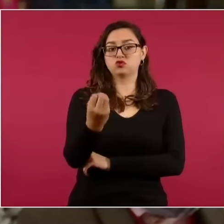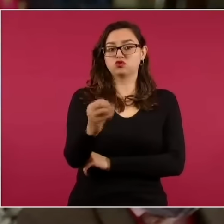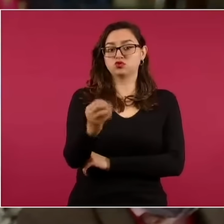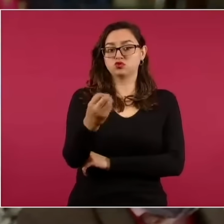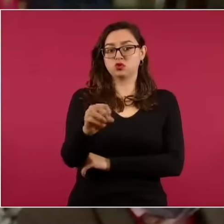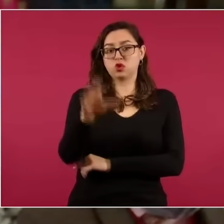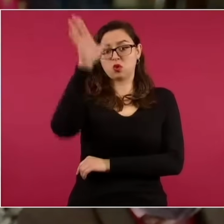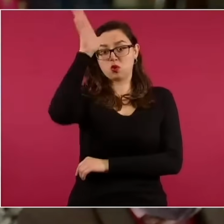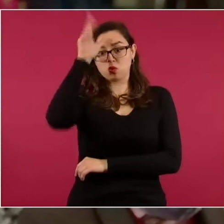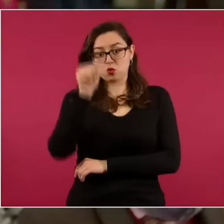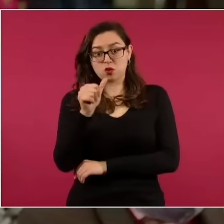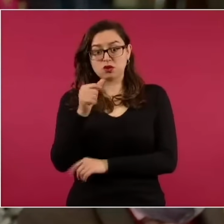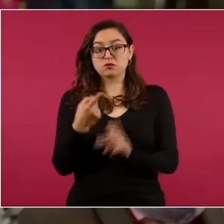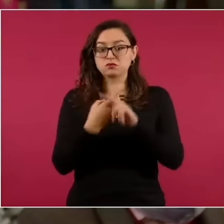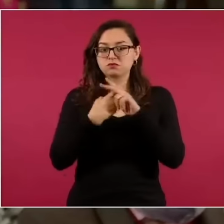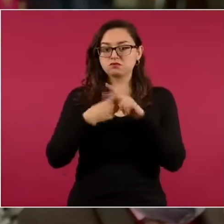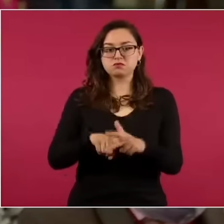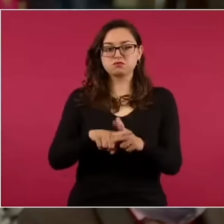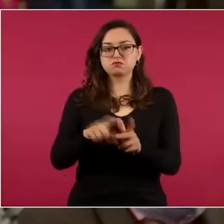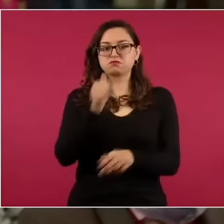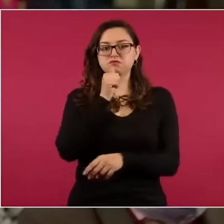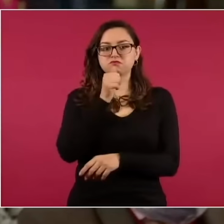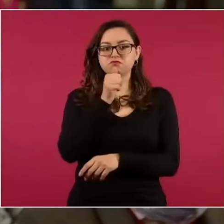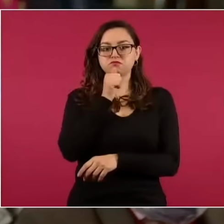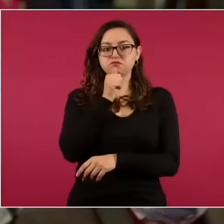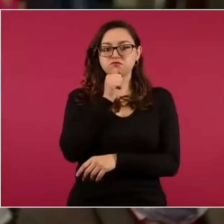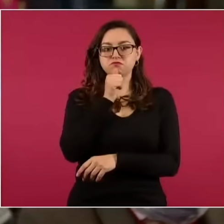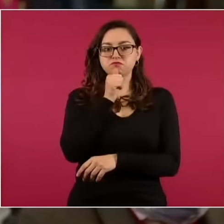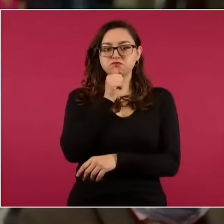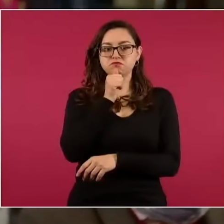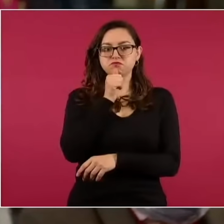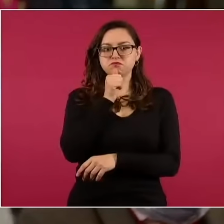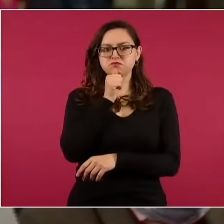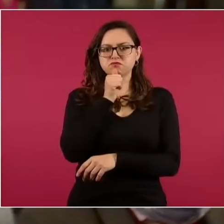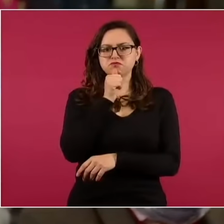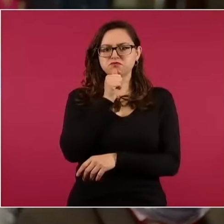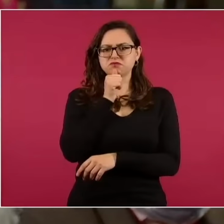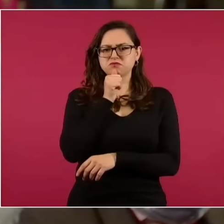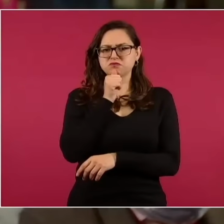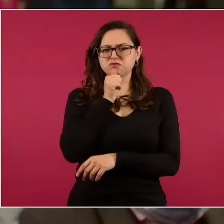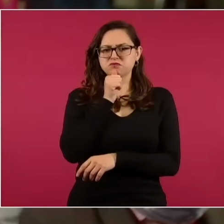este acuerdo todavía no entra en vigor por la parte de México,